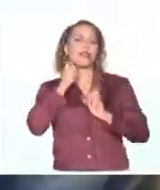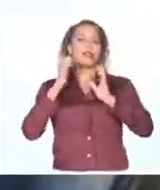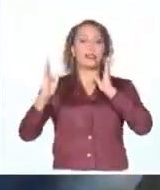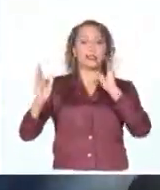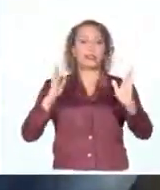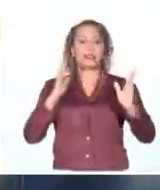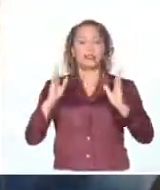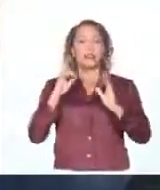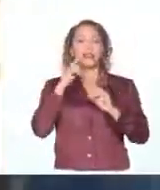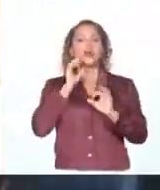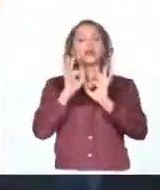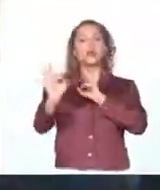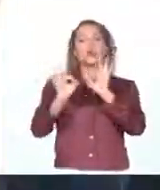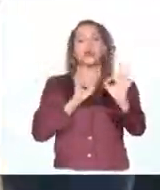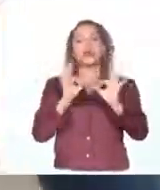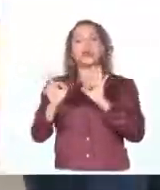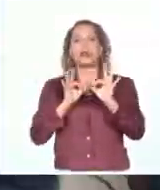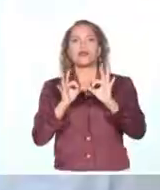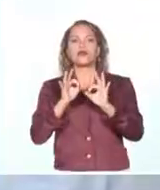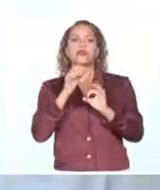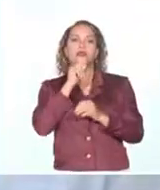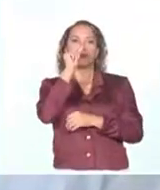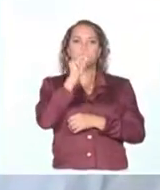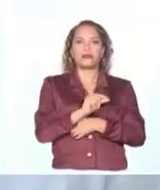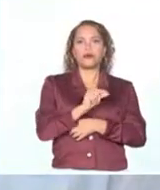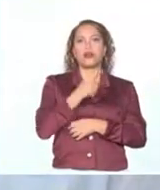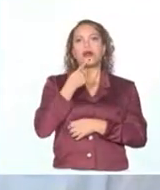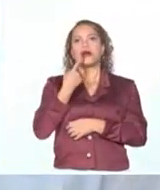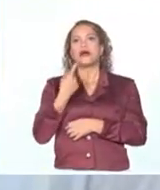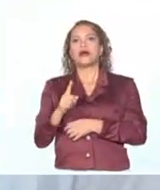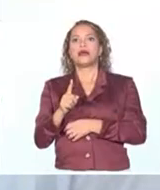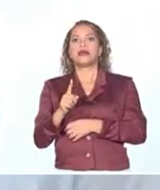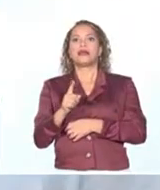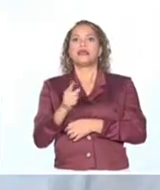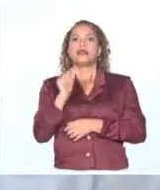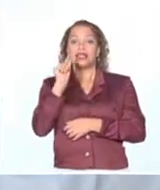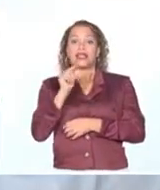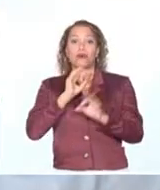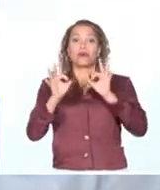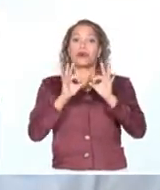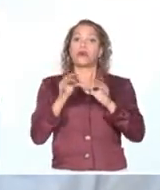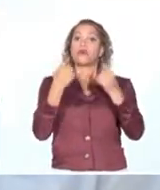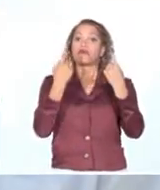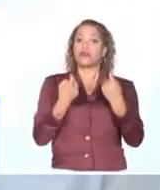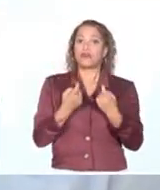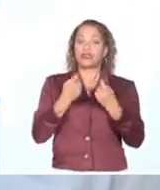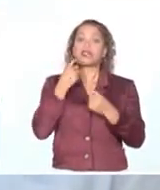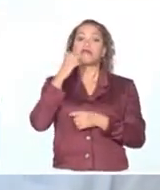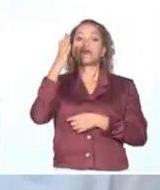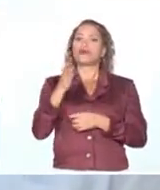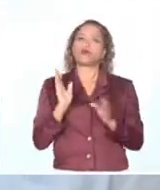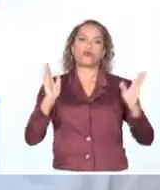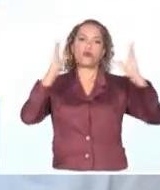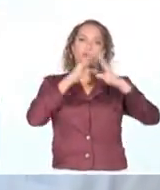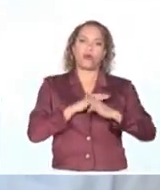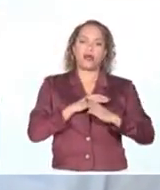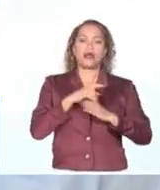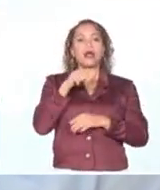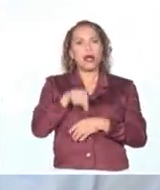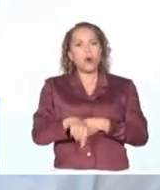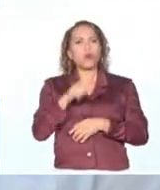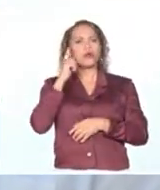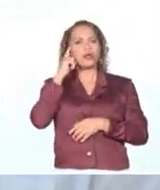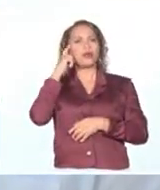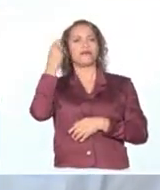los cuidados y a los cuidadores. Los cuidadores van a escasear en el futuro, y hoy tenemos que preocuparnos